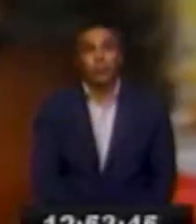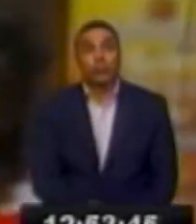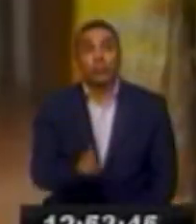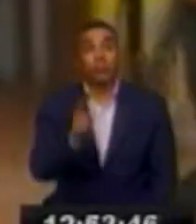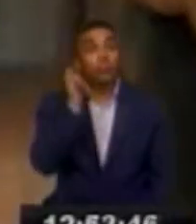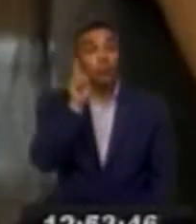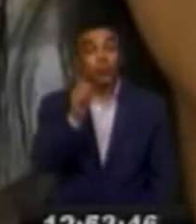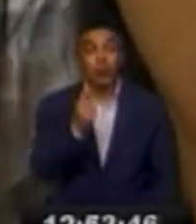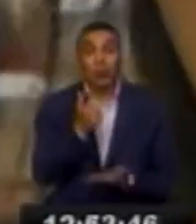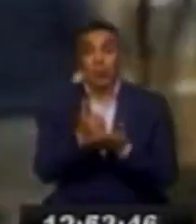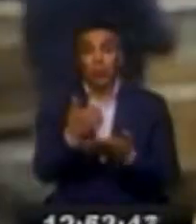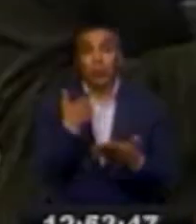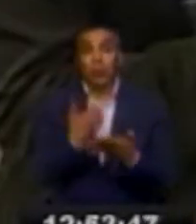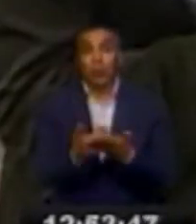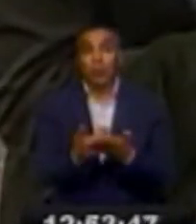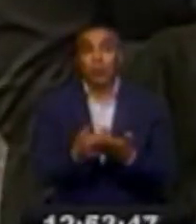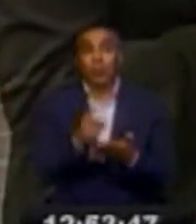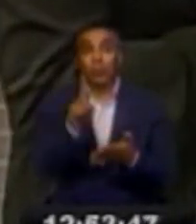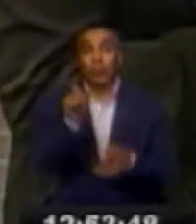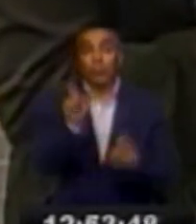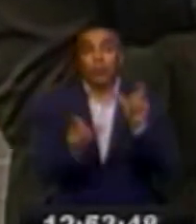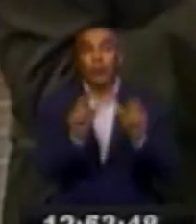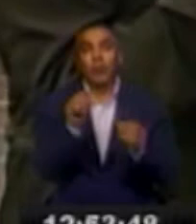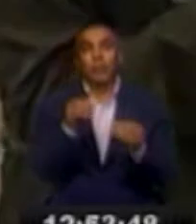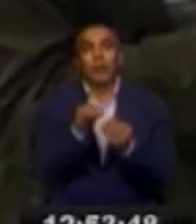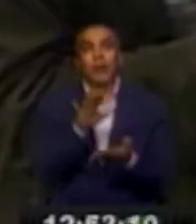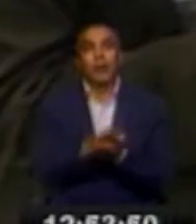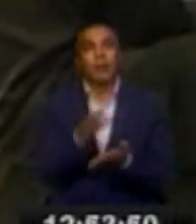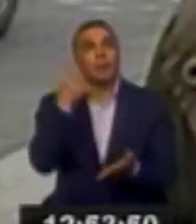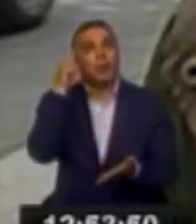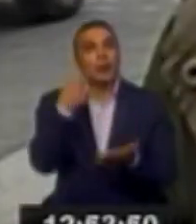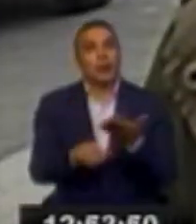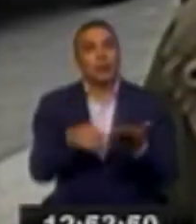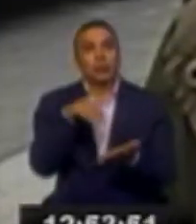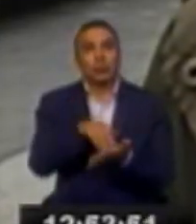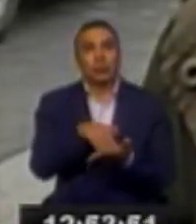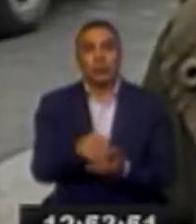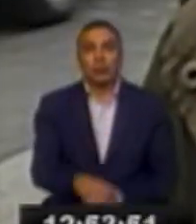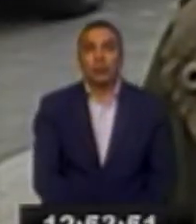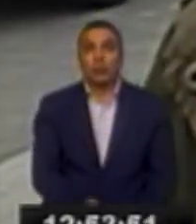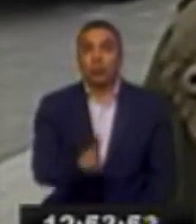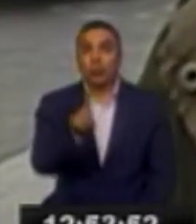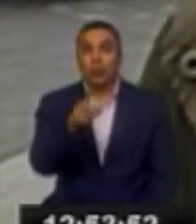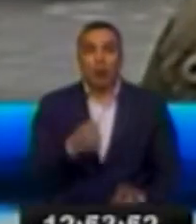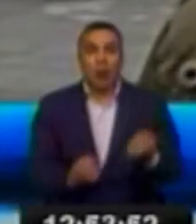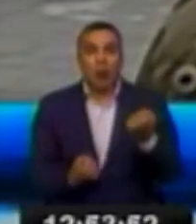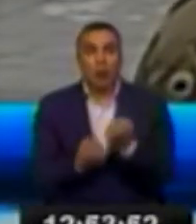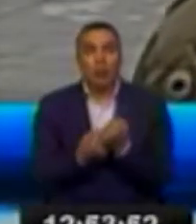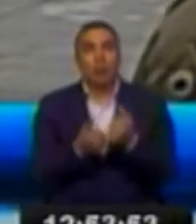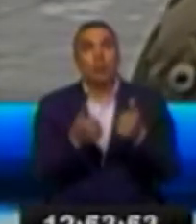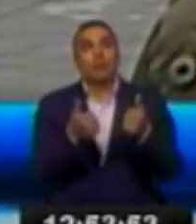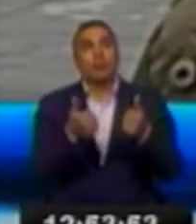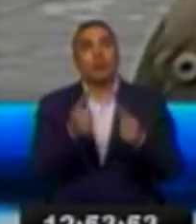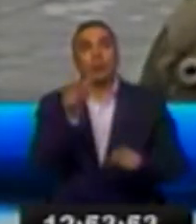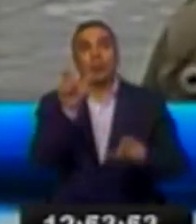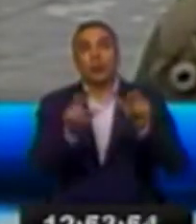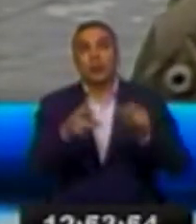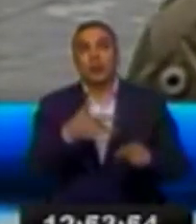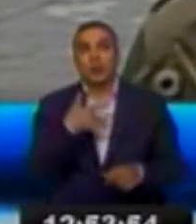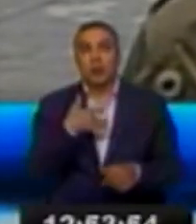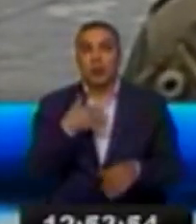Dice que la ayuda económica que recibe un becario le da tranquilidad para estudiar. Es un apoyo emocional porque los chicos se van a